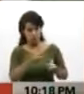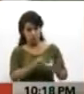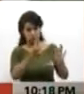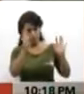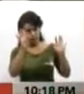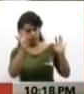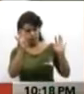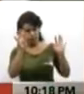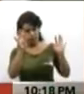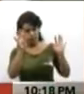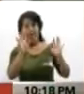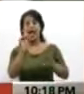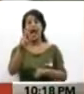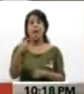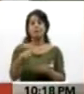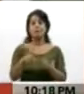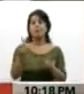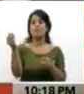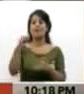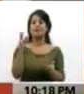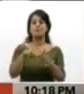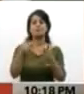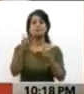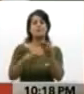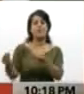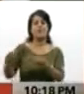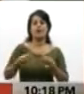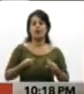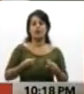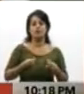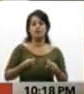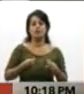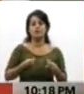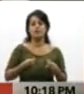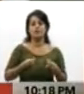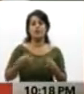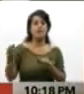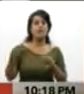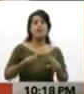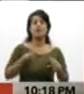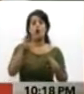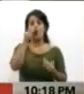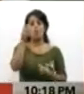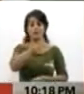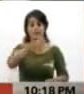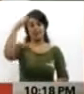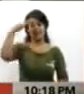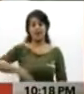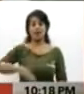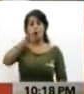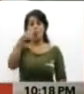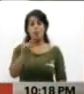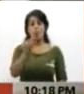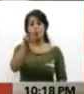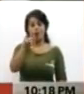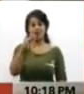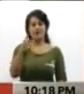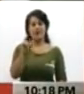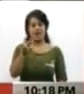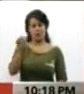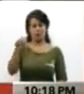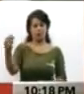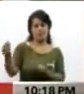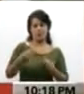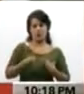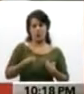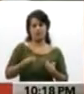Esta revista me las prestó, por supuesto, ¿no? El general Juan Carlos Dubolay Peroso, que recibió ahorita la brigada de paracaidistas en